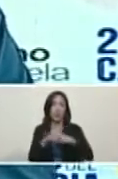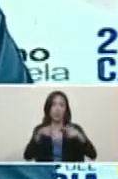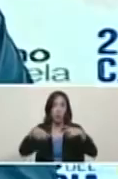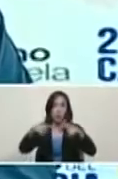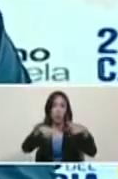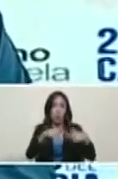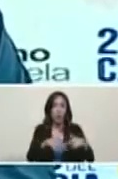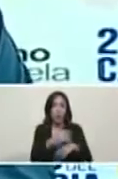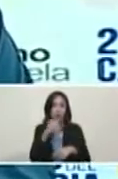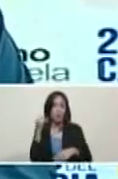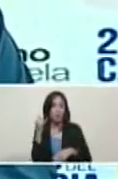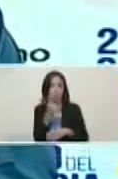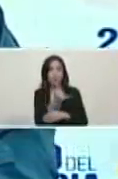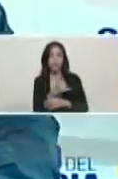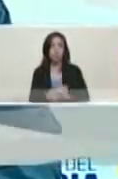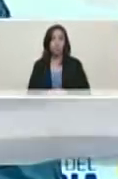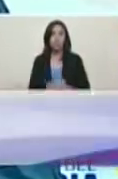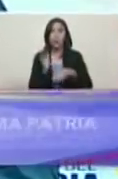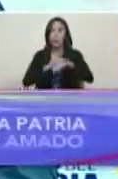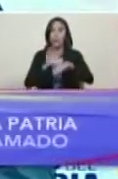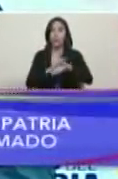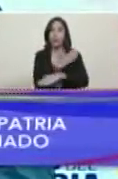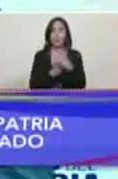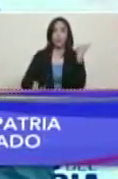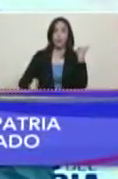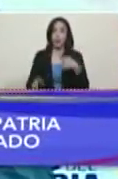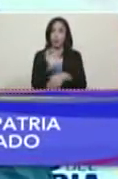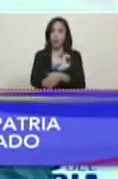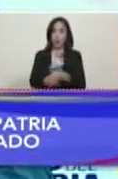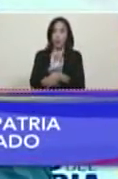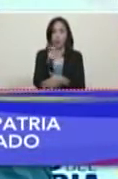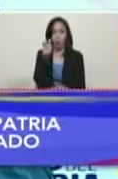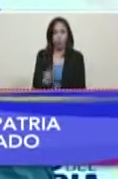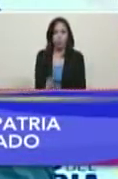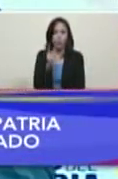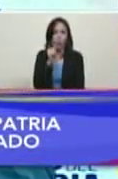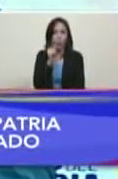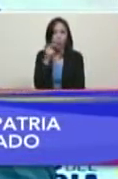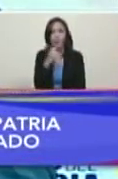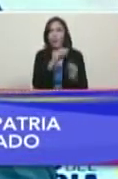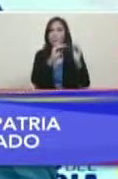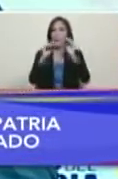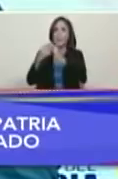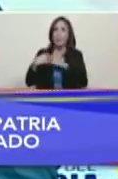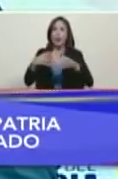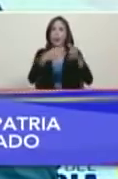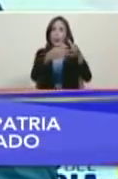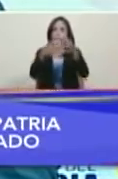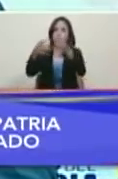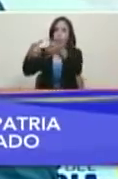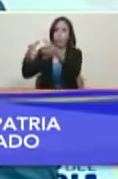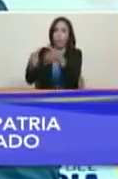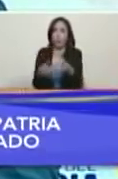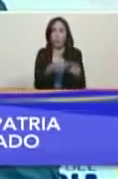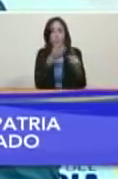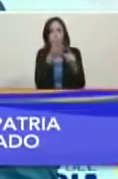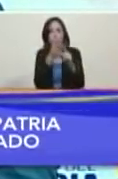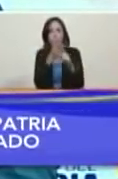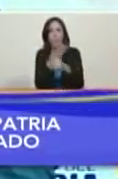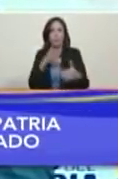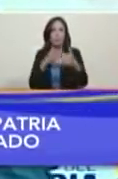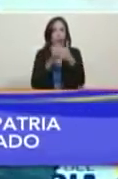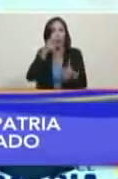organismos, porque el presidente de Ecuador ha llamado a conformar brigadas de persecución contra el